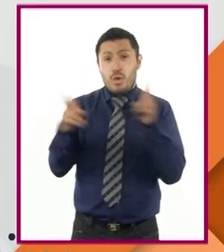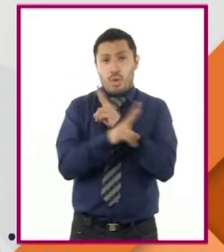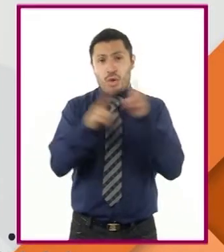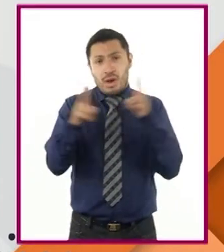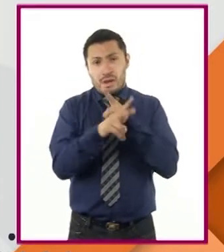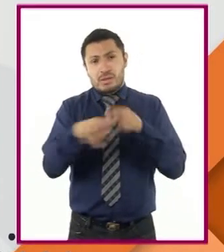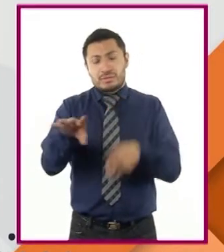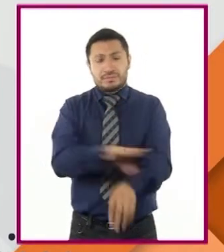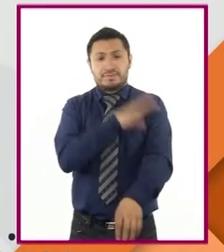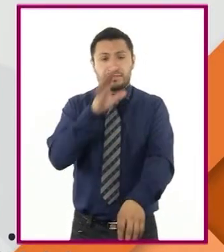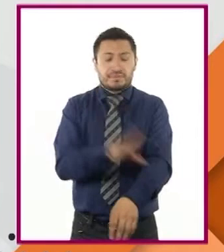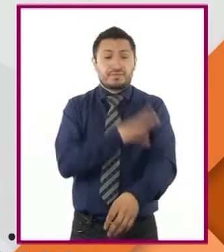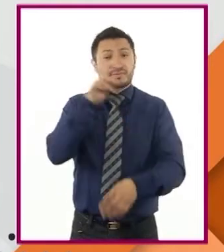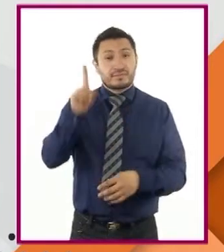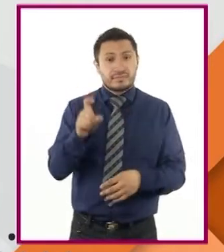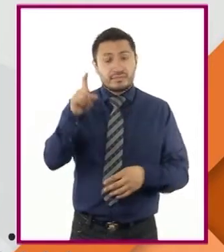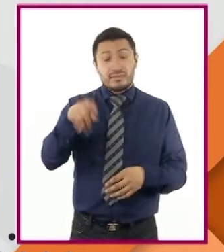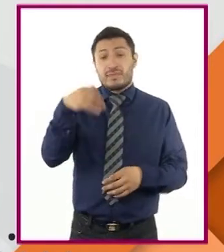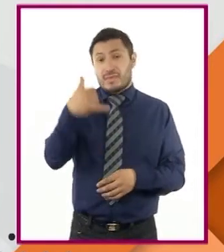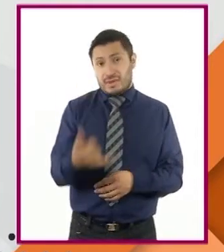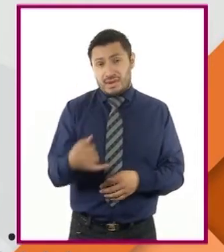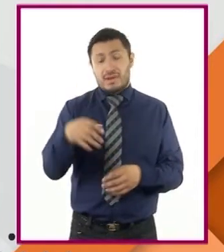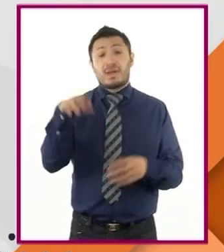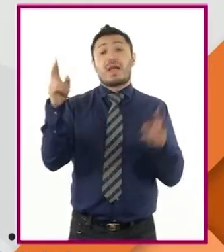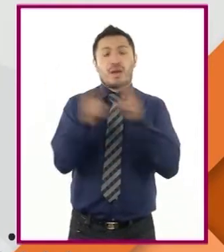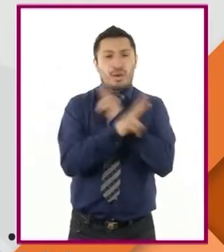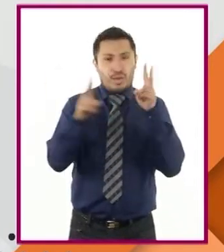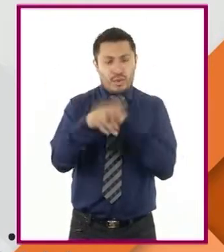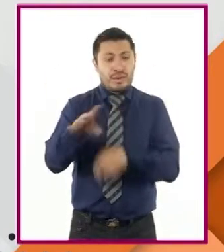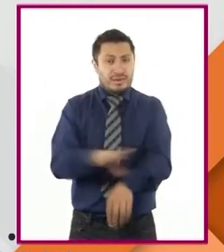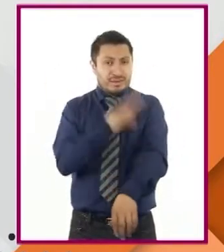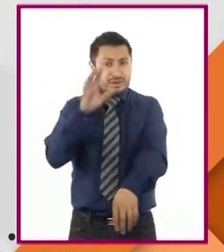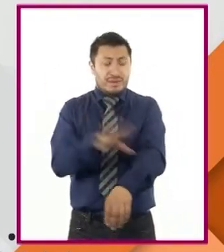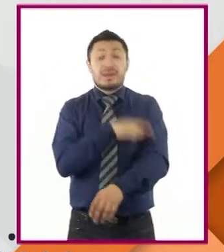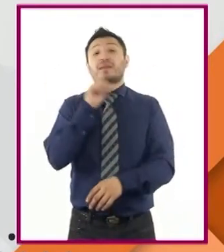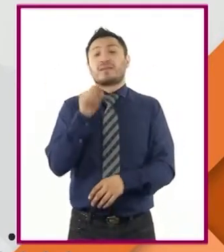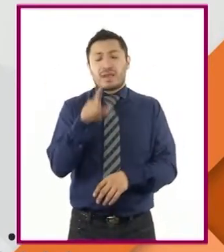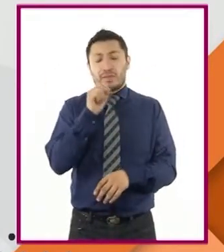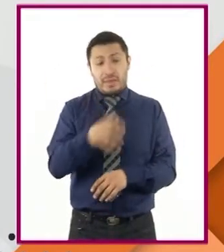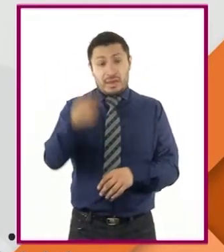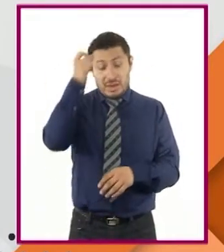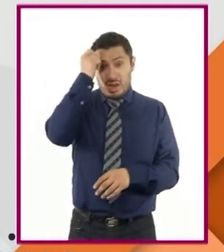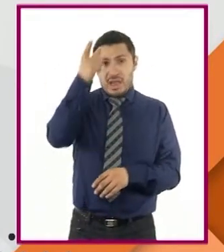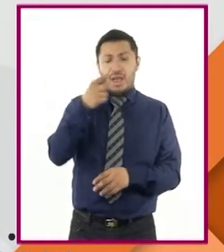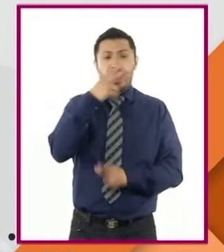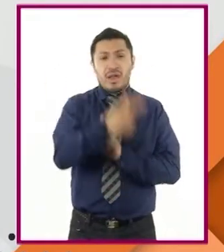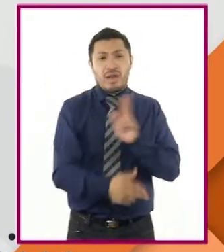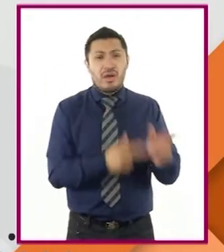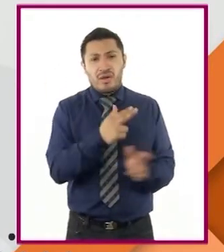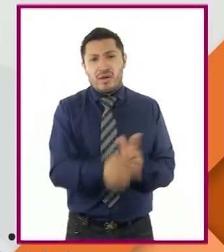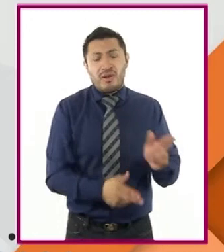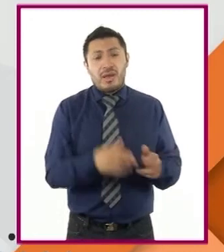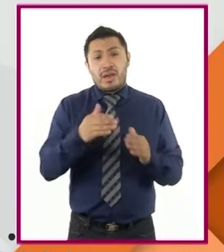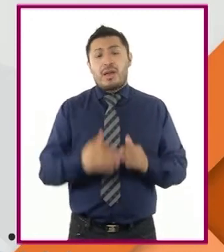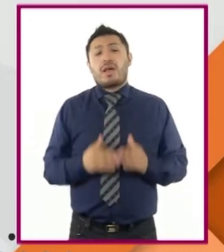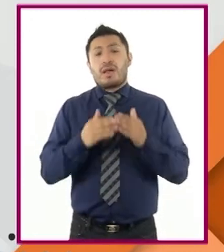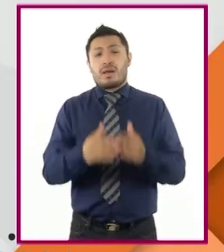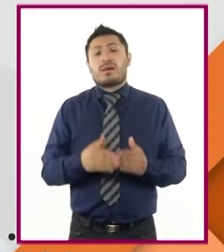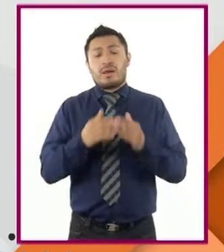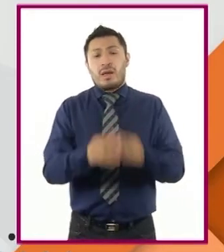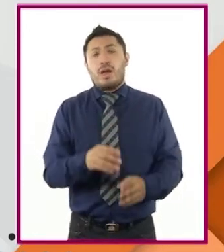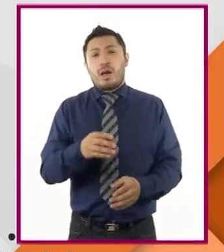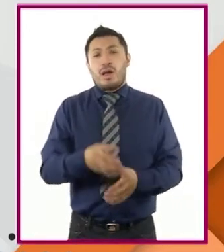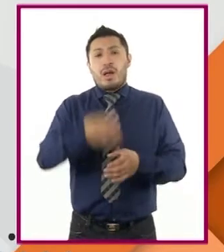la energía hidráulica y la energía eólica. Además, se inventaron el ferrocarril y el barco de vapor